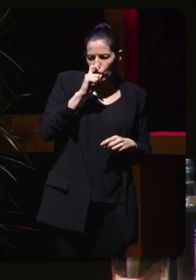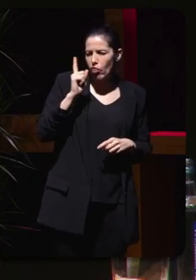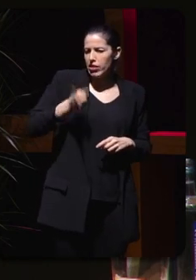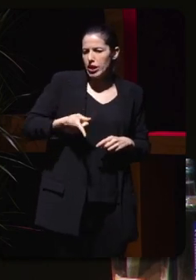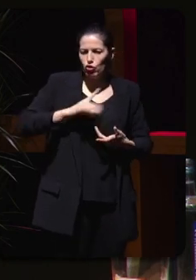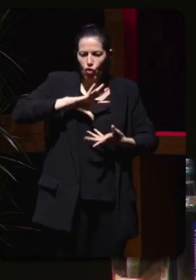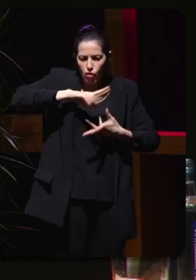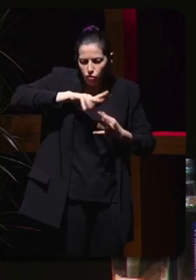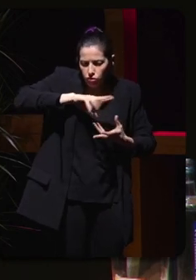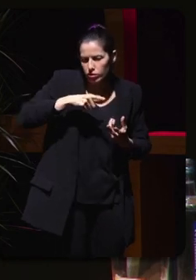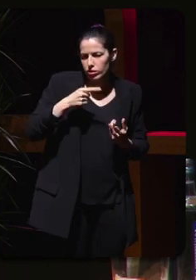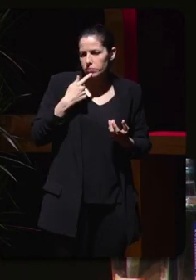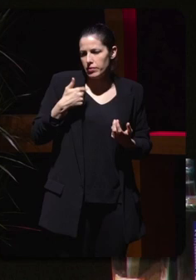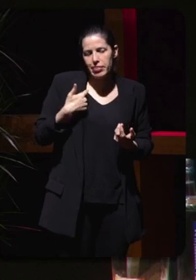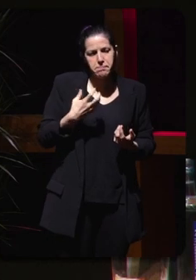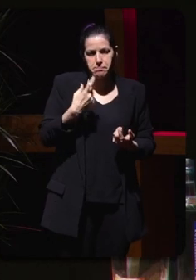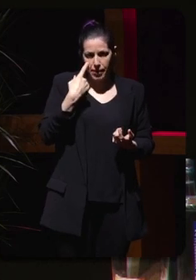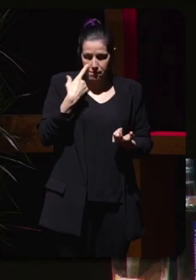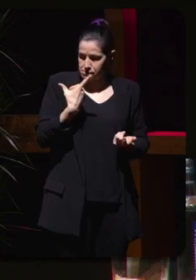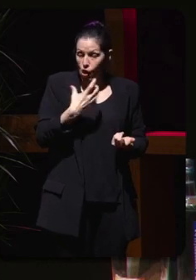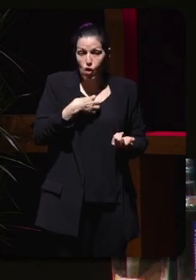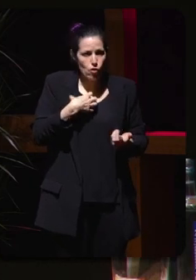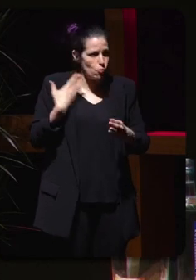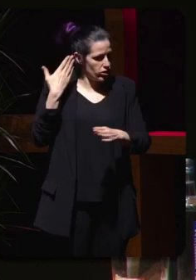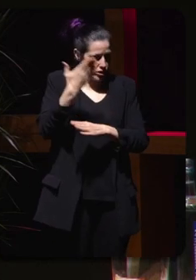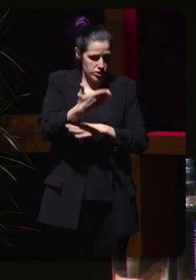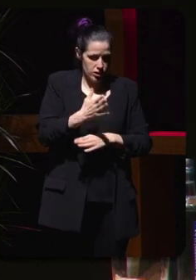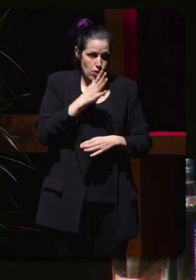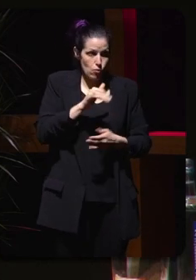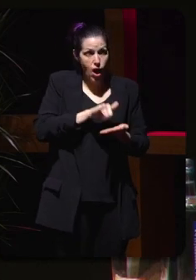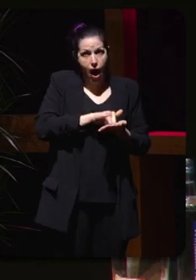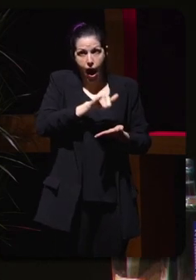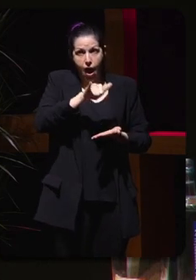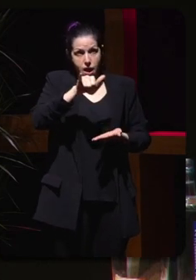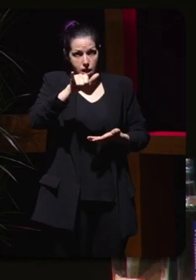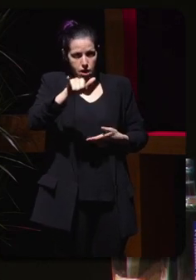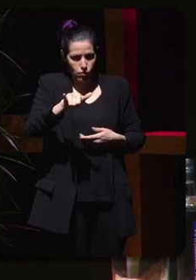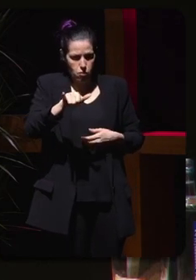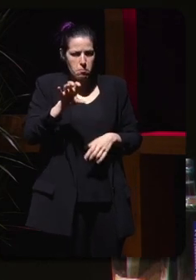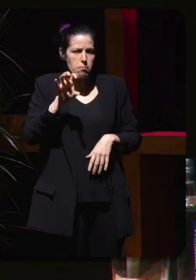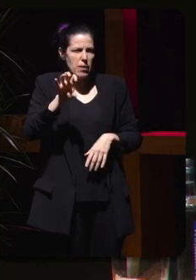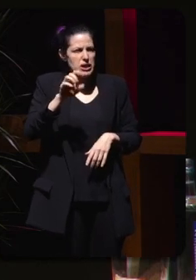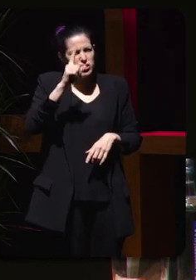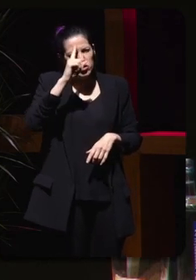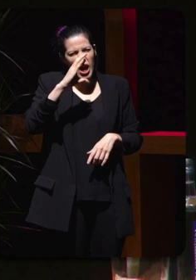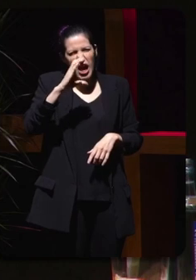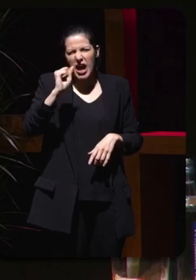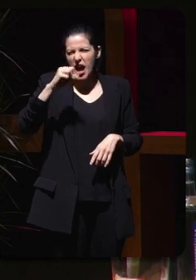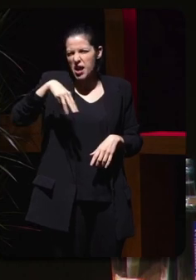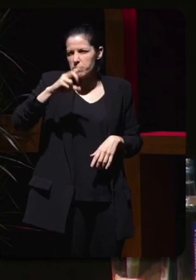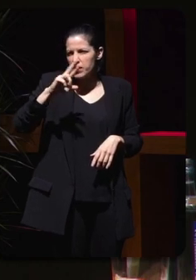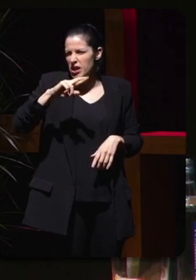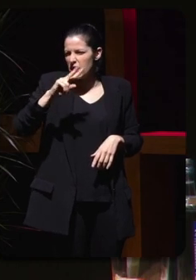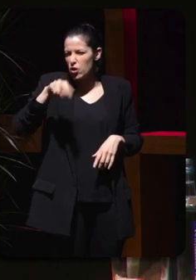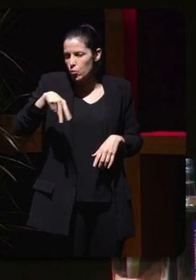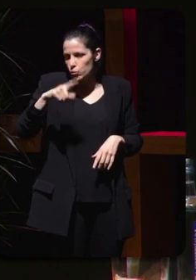recuerdo, me dice, mira, es que no puedes ir ahora porque, claro, realmente va un avión hasta un país, no recuerdo si era Camerún o Gabón, uno de los que